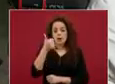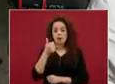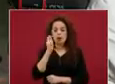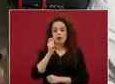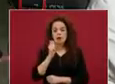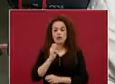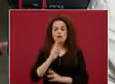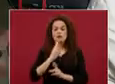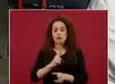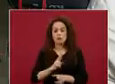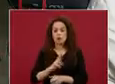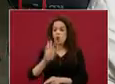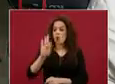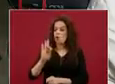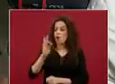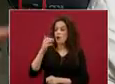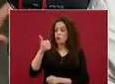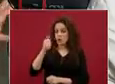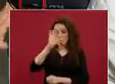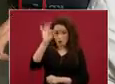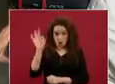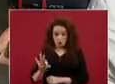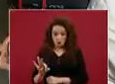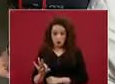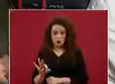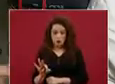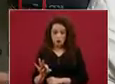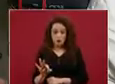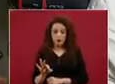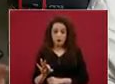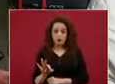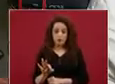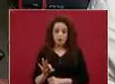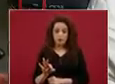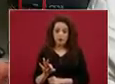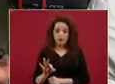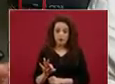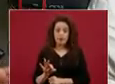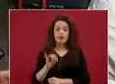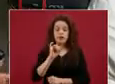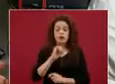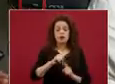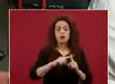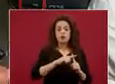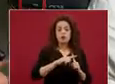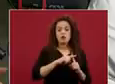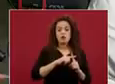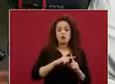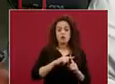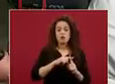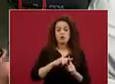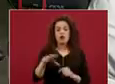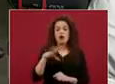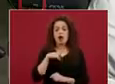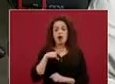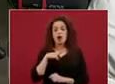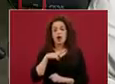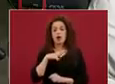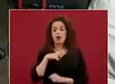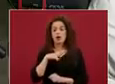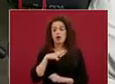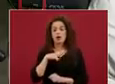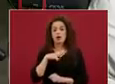hablan de que el 46% de los testeados han dado positivo o han tenido algún contacto con el virus